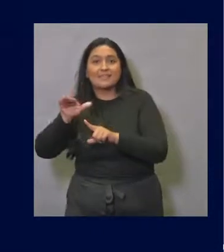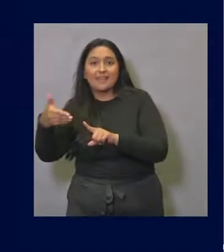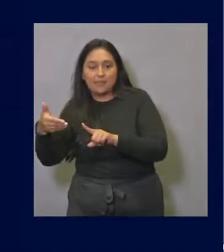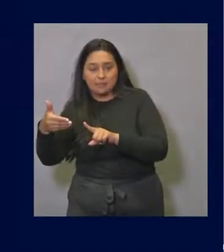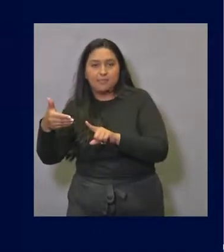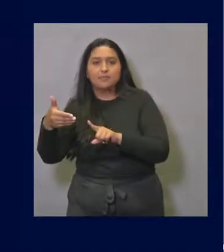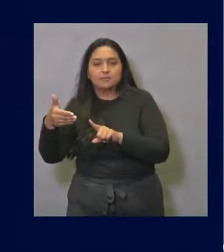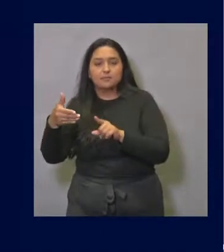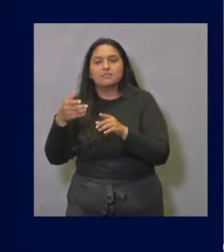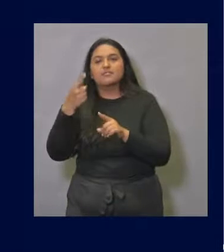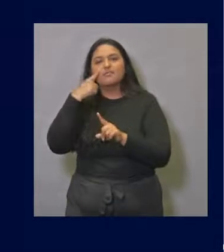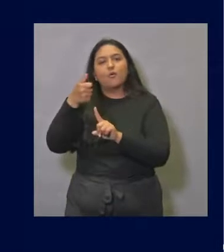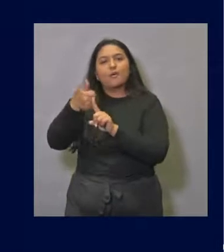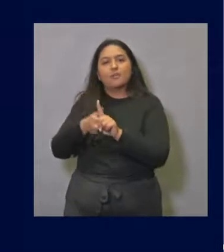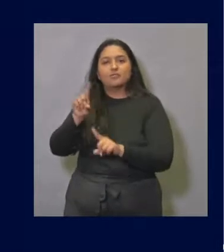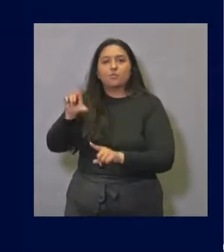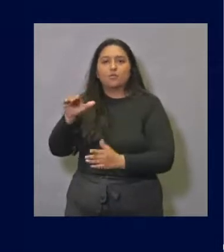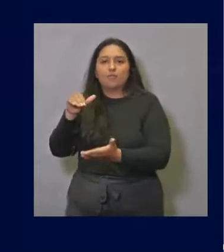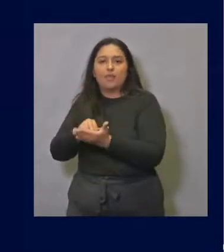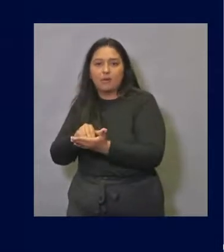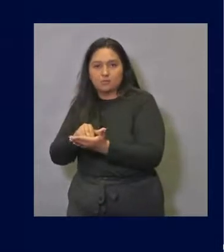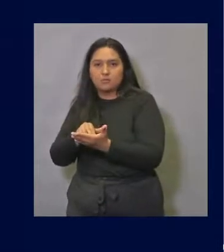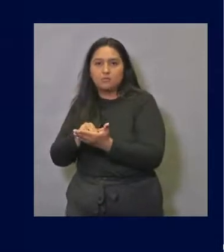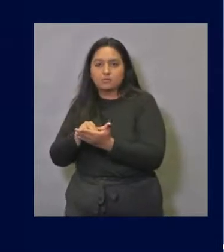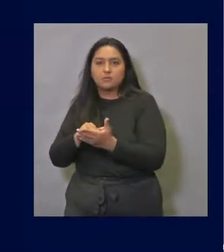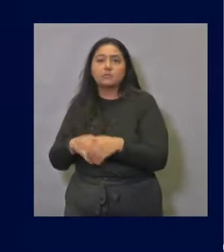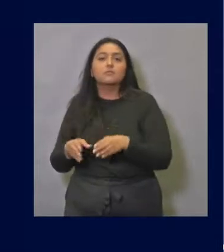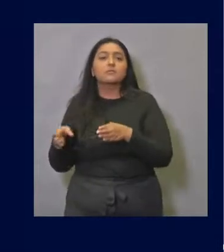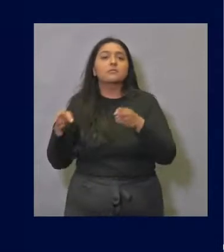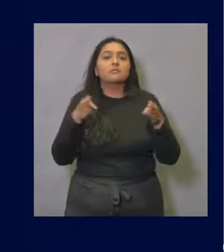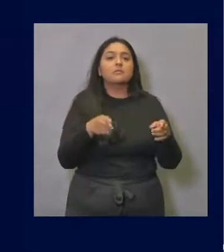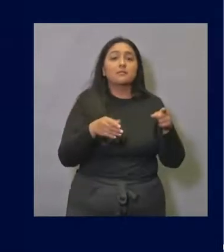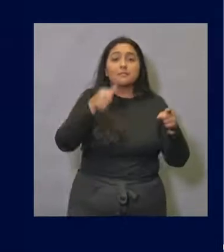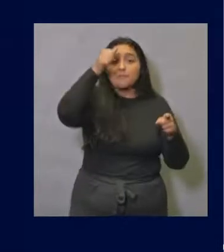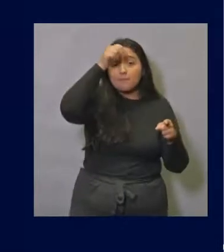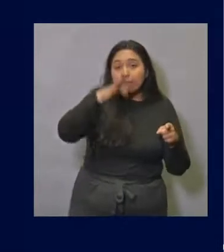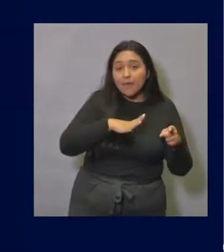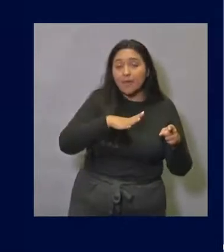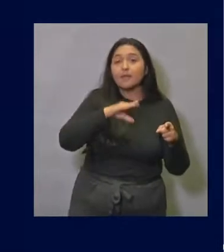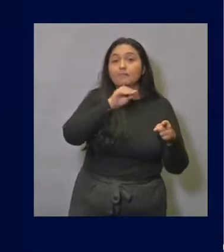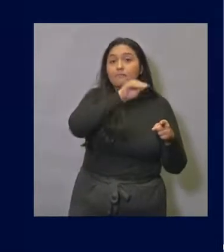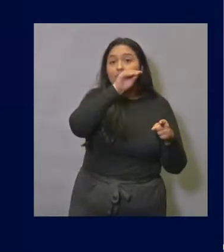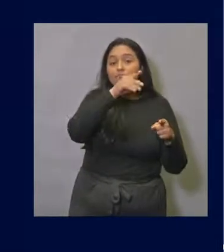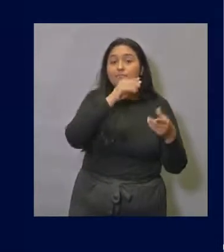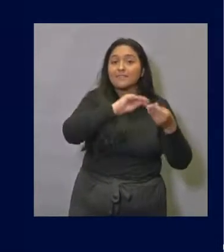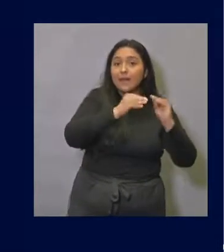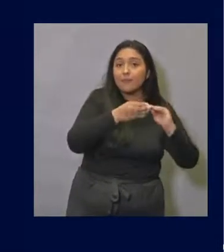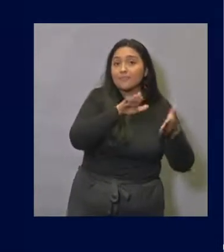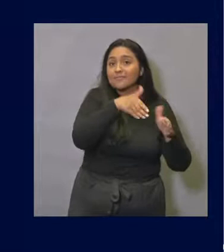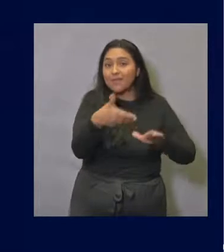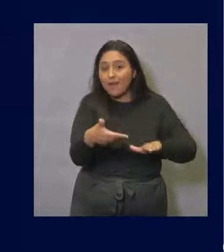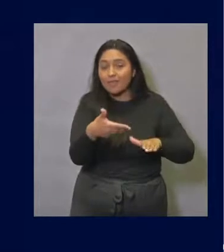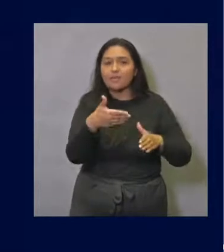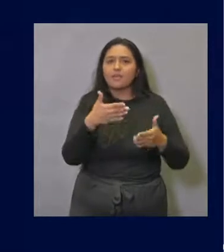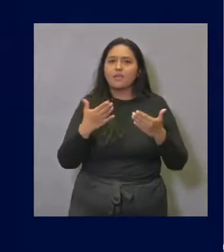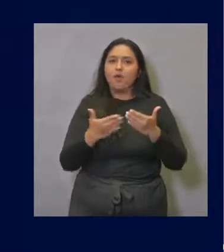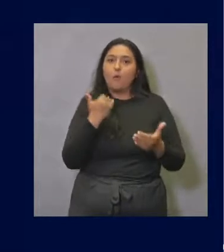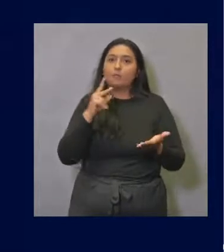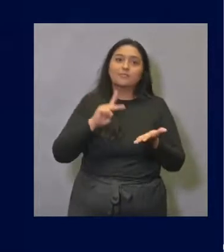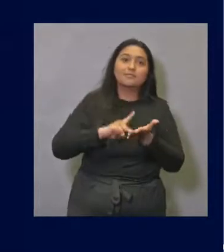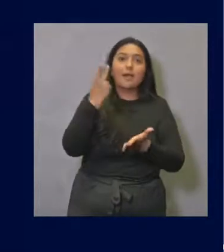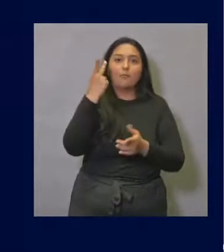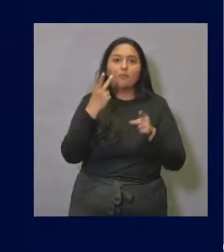De manera asombrosa, vemos que la tasa de mortalidad entre los hombres en el condado de Los Ángeles es casi el doble,